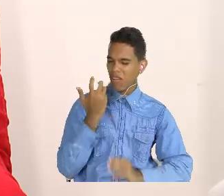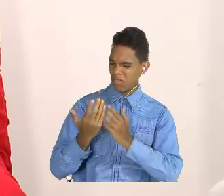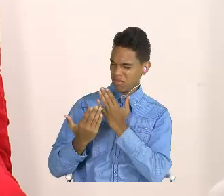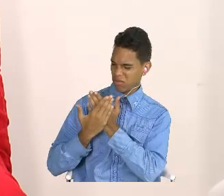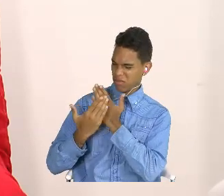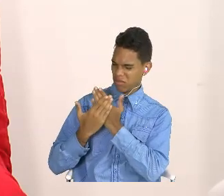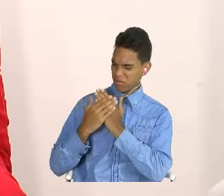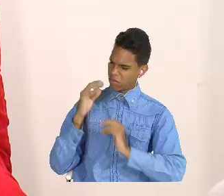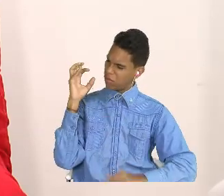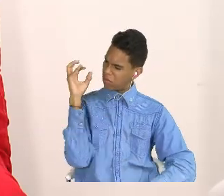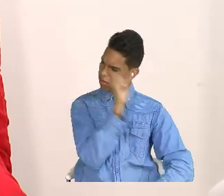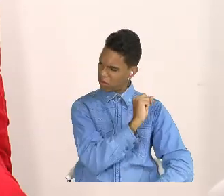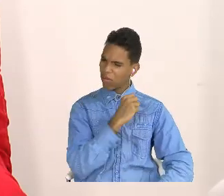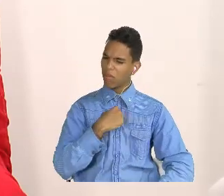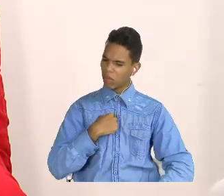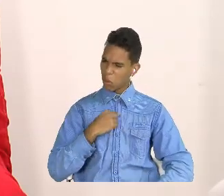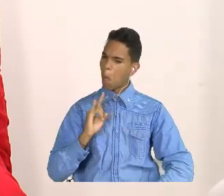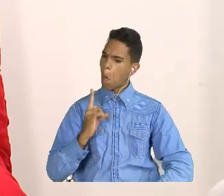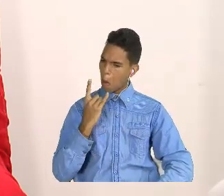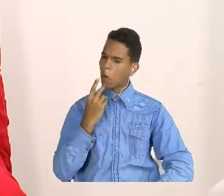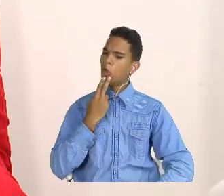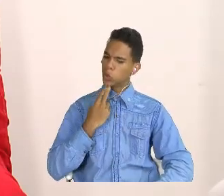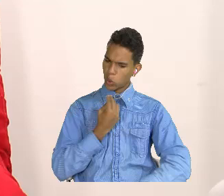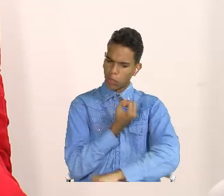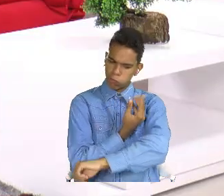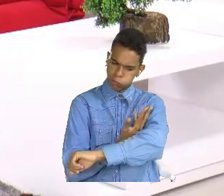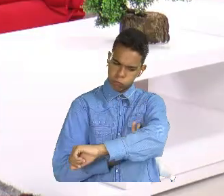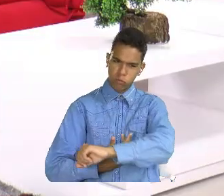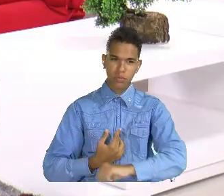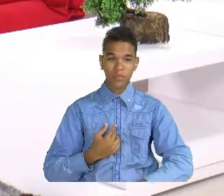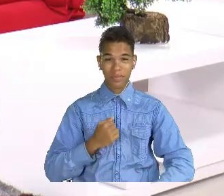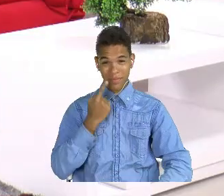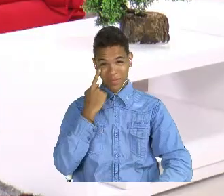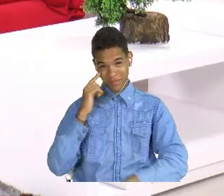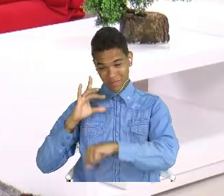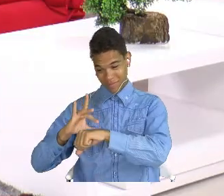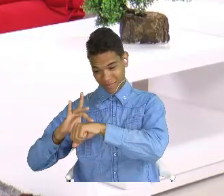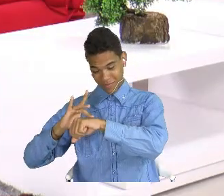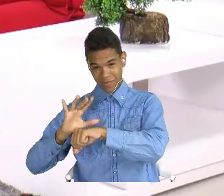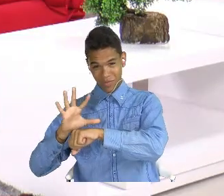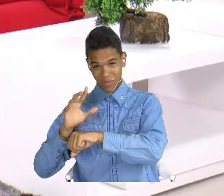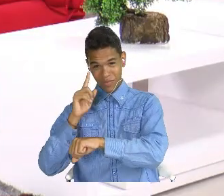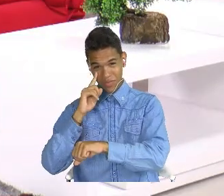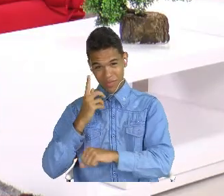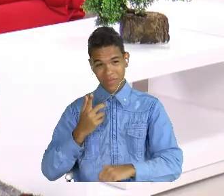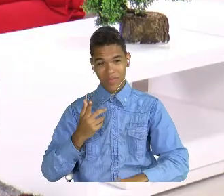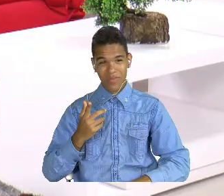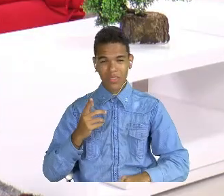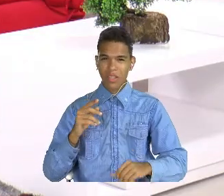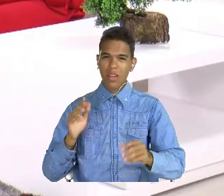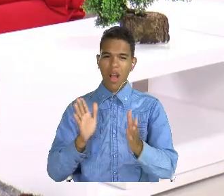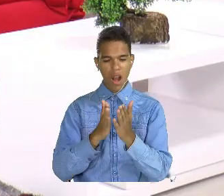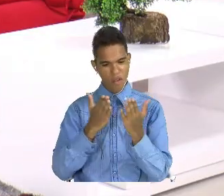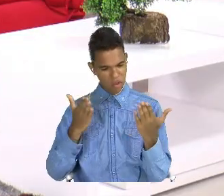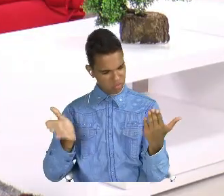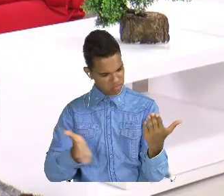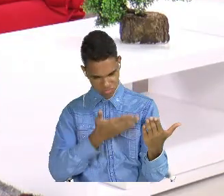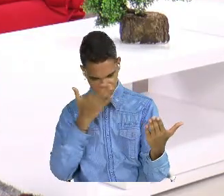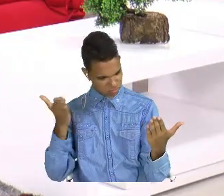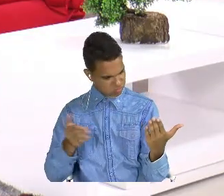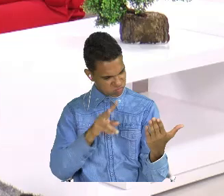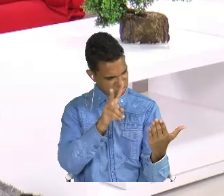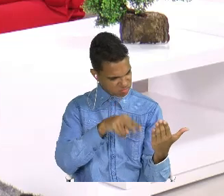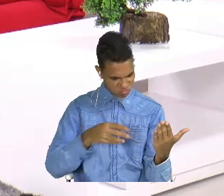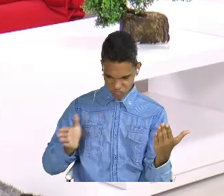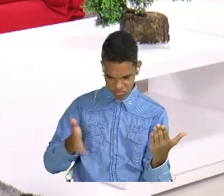de una persona diabética? Bueno, en medicina, cuando uno comienza a leer los libros, a uno le enseñan que la diabetes